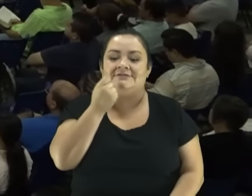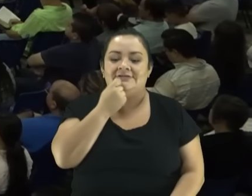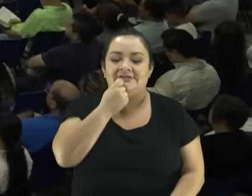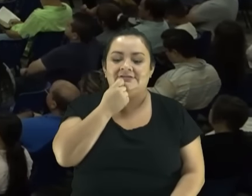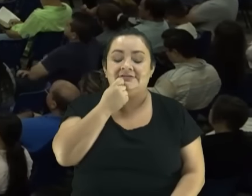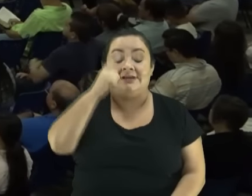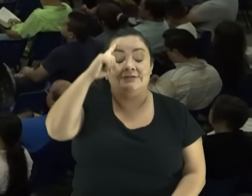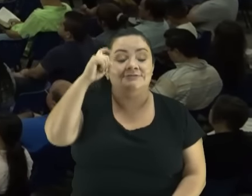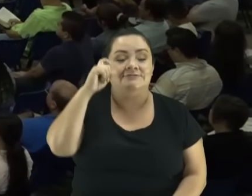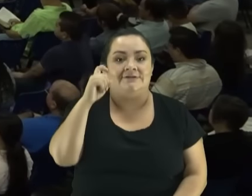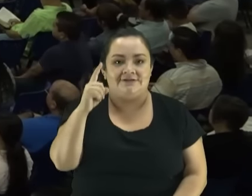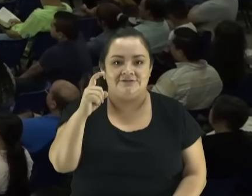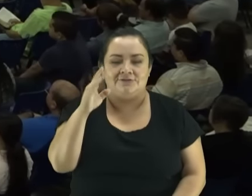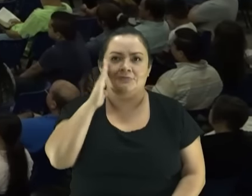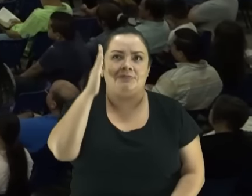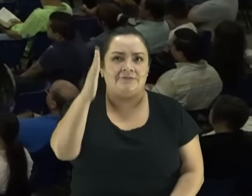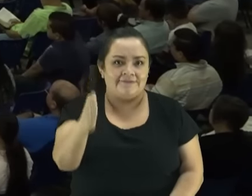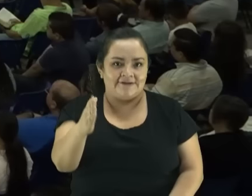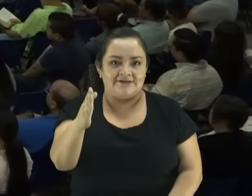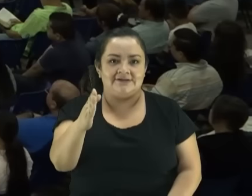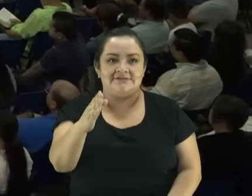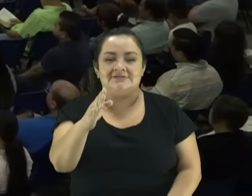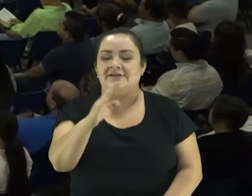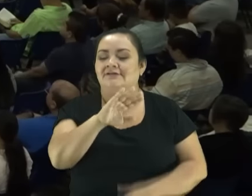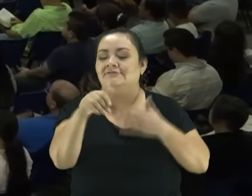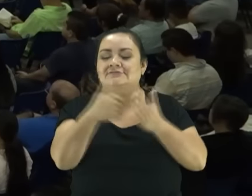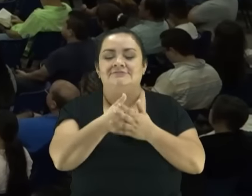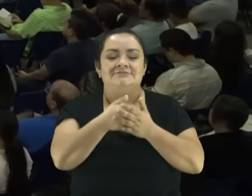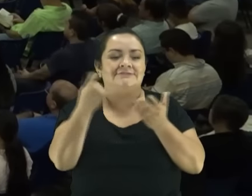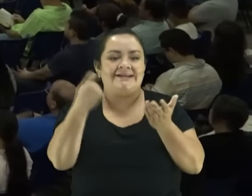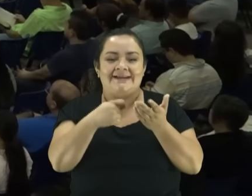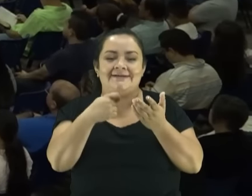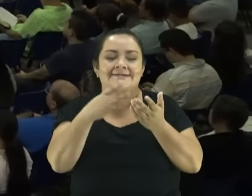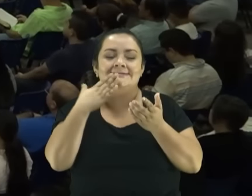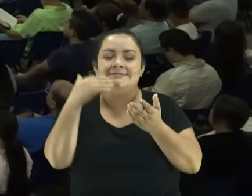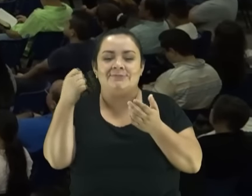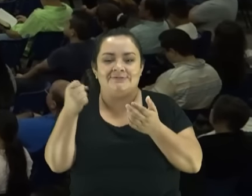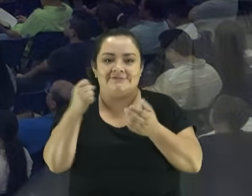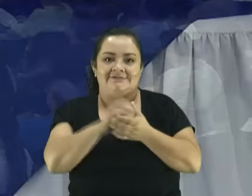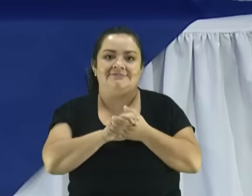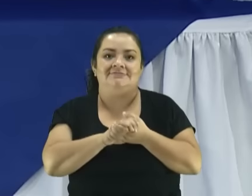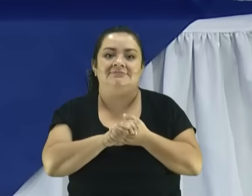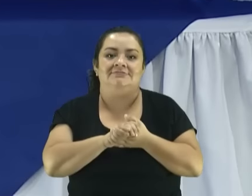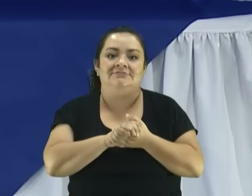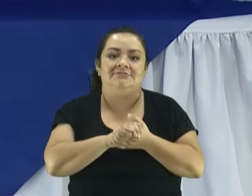sueños ni de los Profetas ni de los sacerdotes ni de la ley ni de Moisés ni de